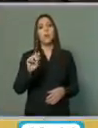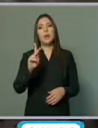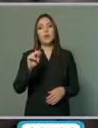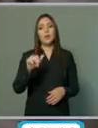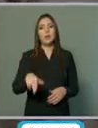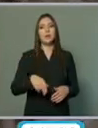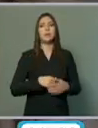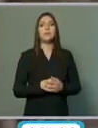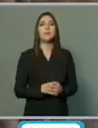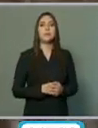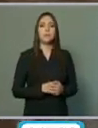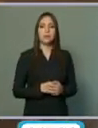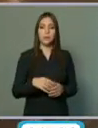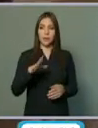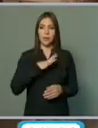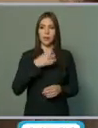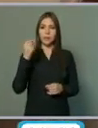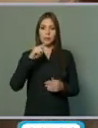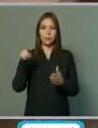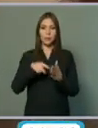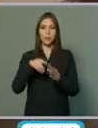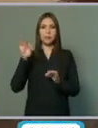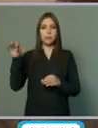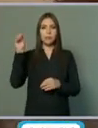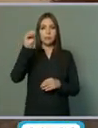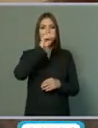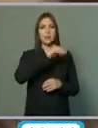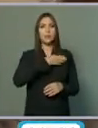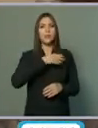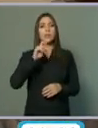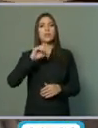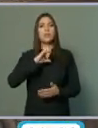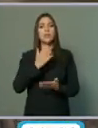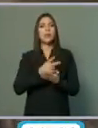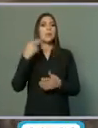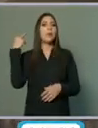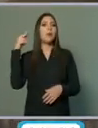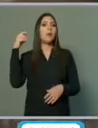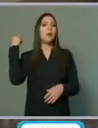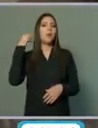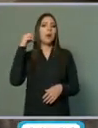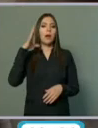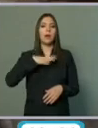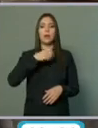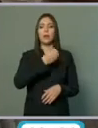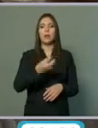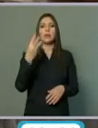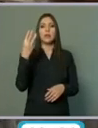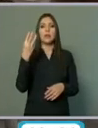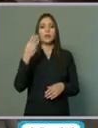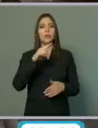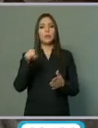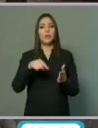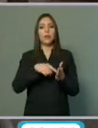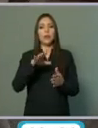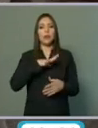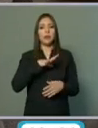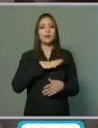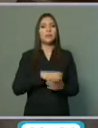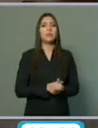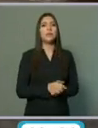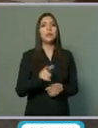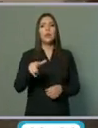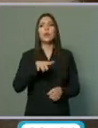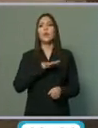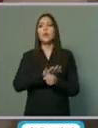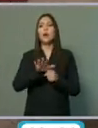de las mejores regiones que son Chiapas, Veracruz y Oaxaca. No me diga. Nada más de esas 3 zonas tenemos ¿Y, ahorita. y la mezcla de ustedes